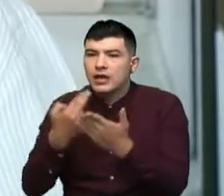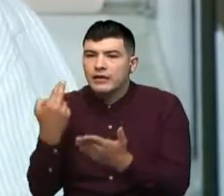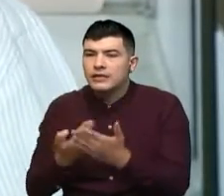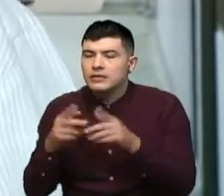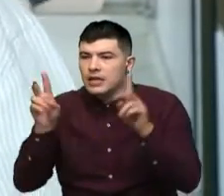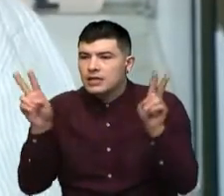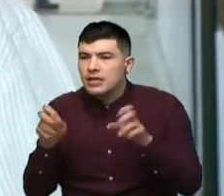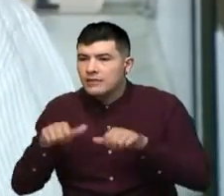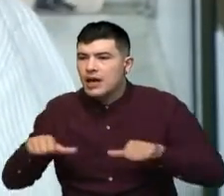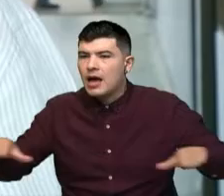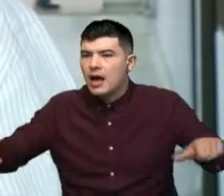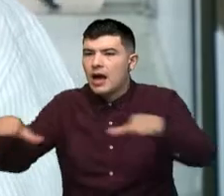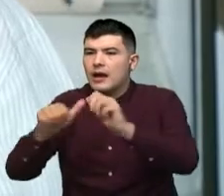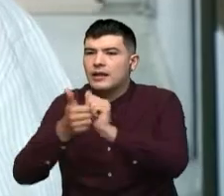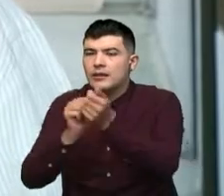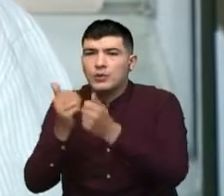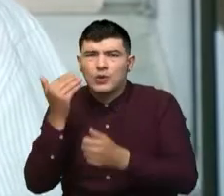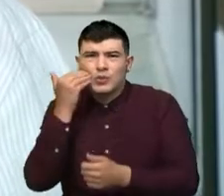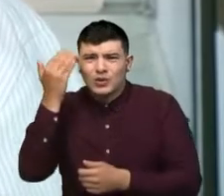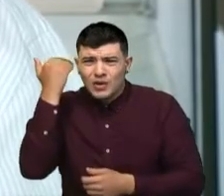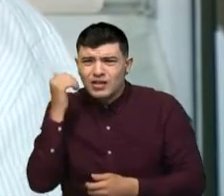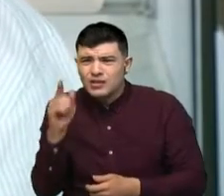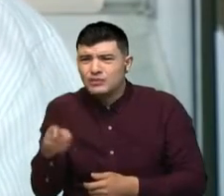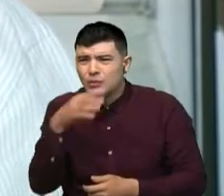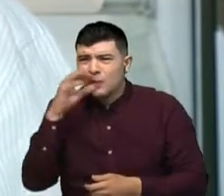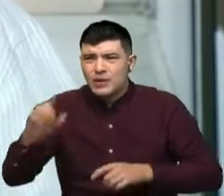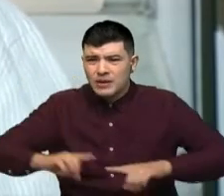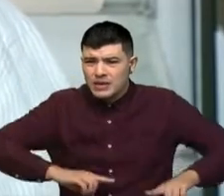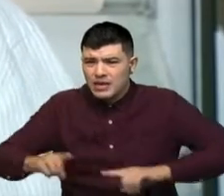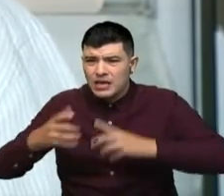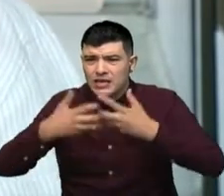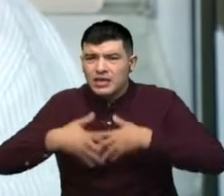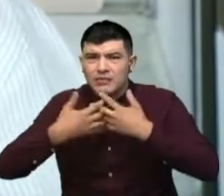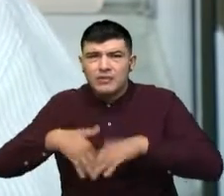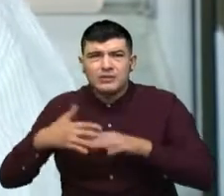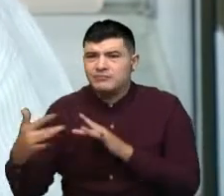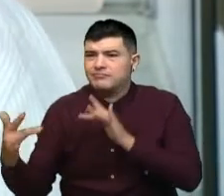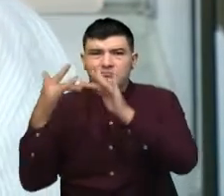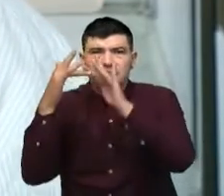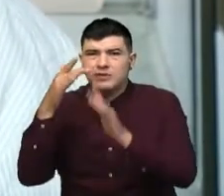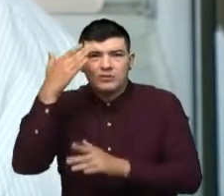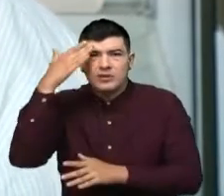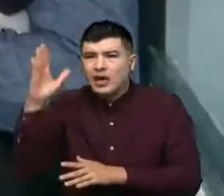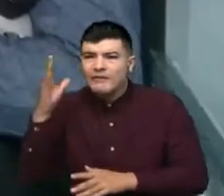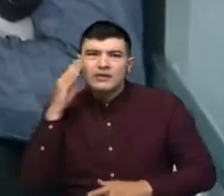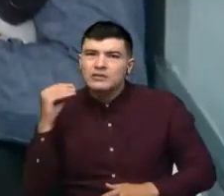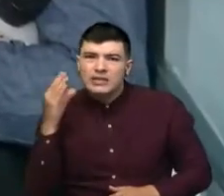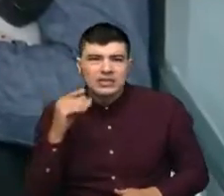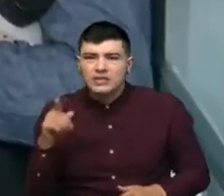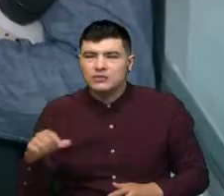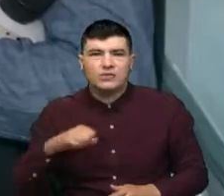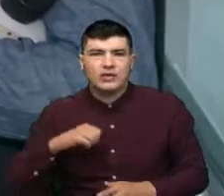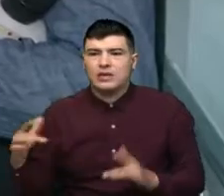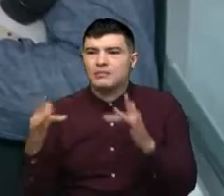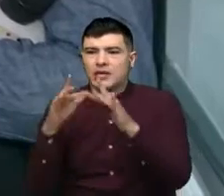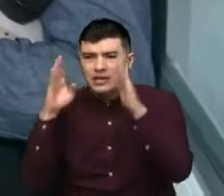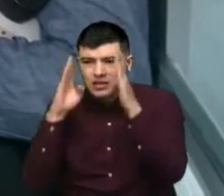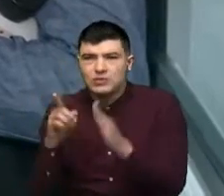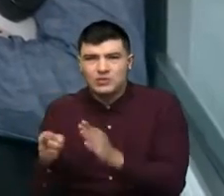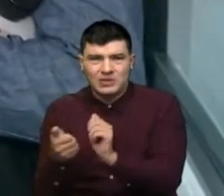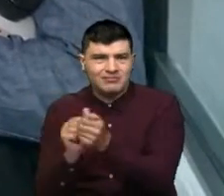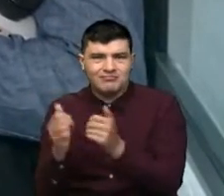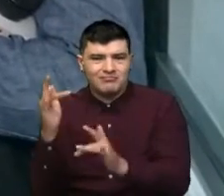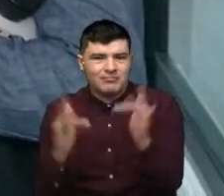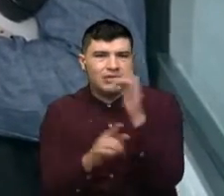cuando ahí vemos que el bien es un administrador de empresas que no tiene idónea que no tiene experiencia el concejal pedro